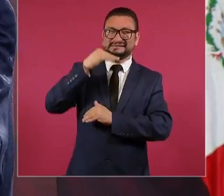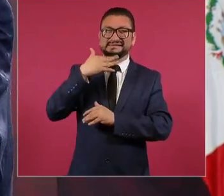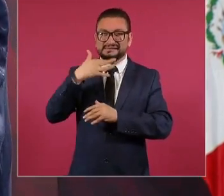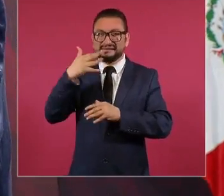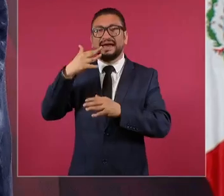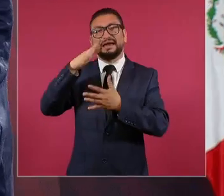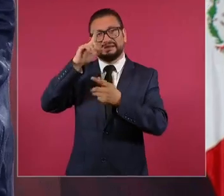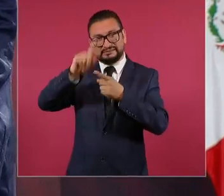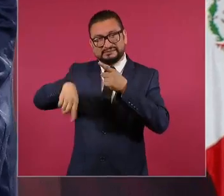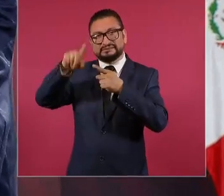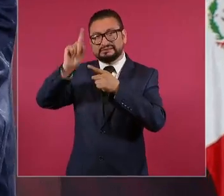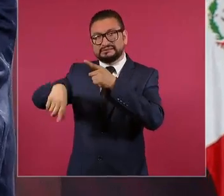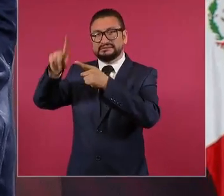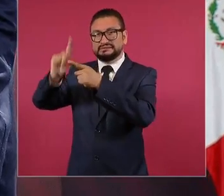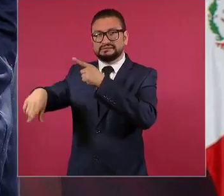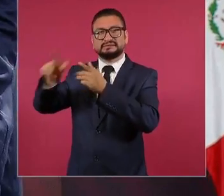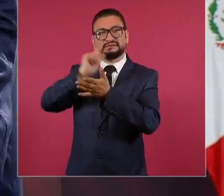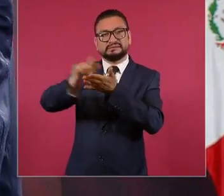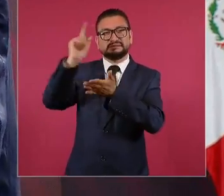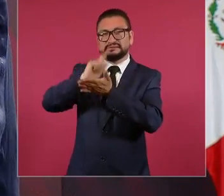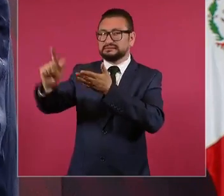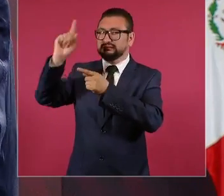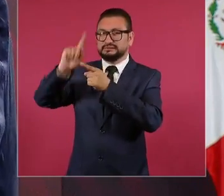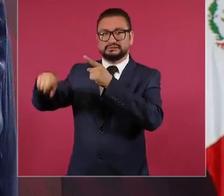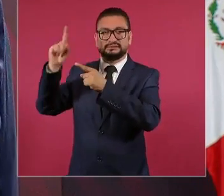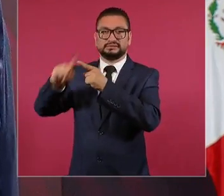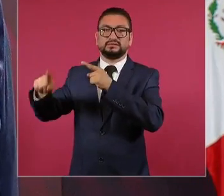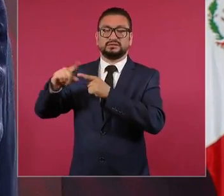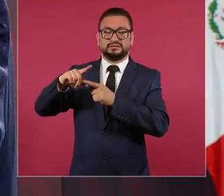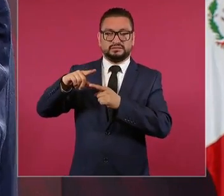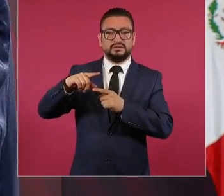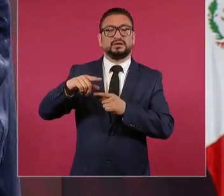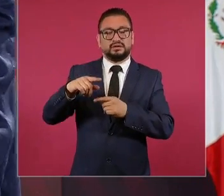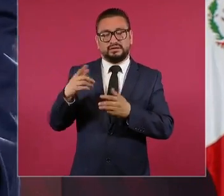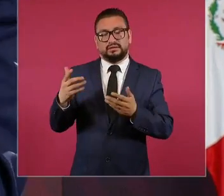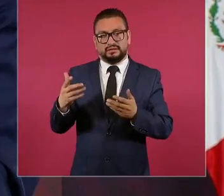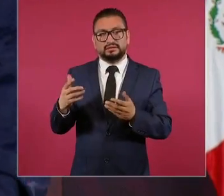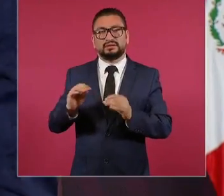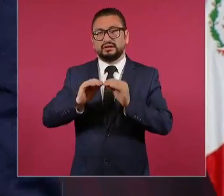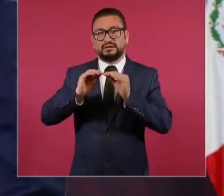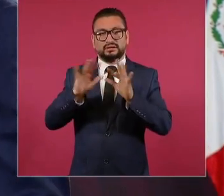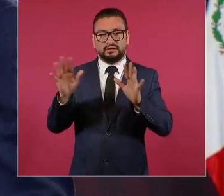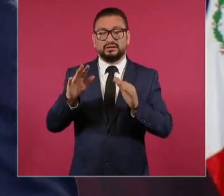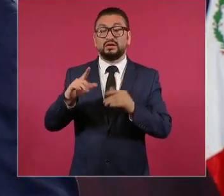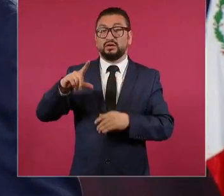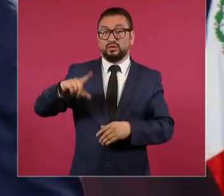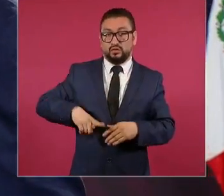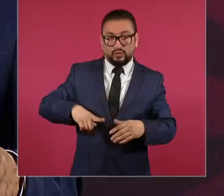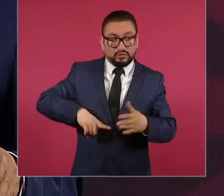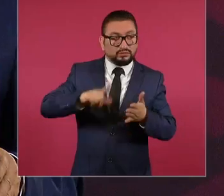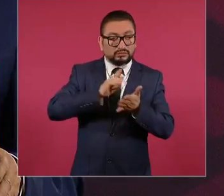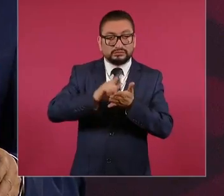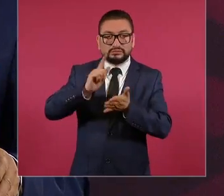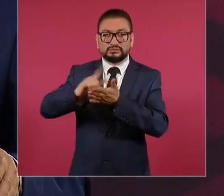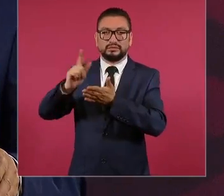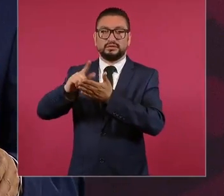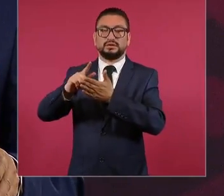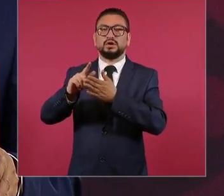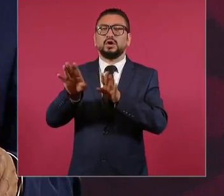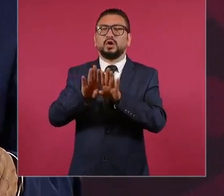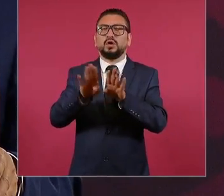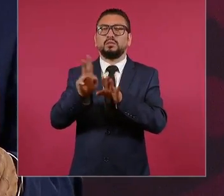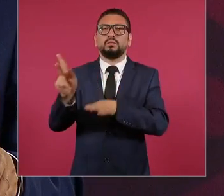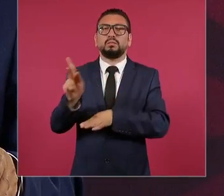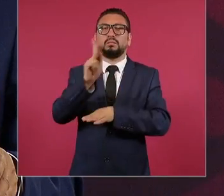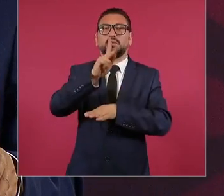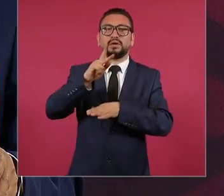de privilegios y de corrupción al gobierno como se barren las escaleras de arriba para